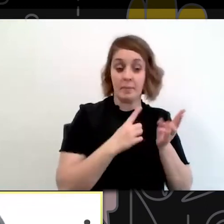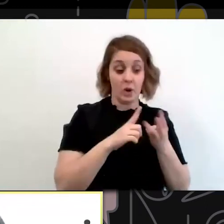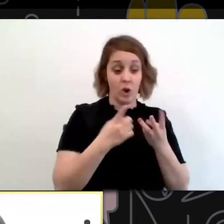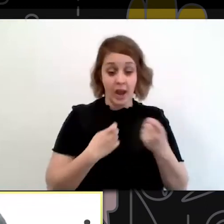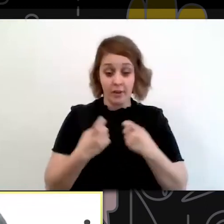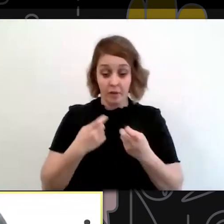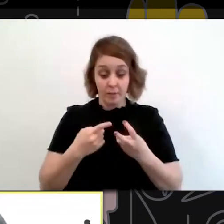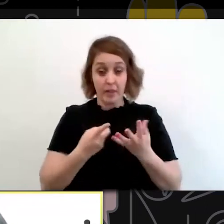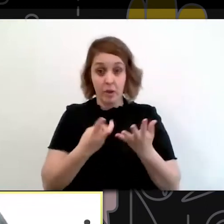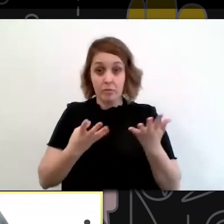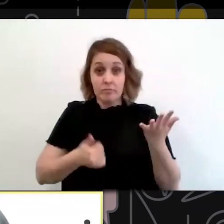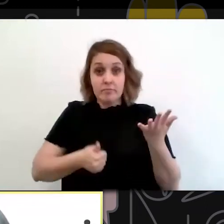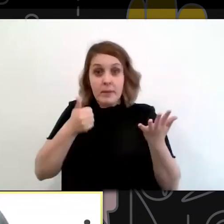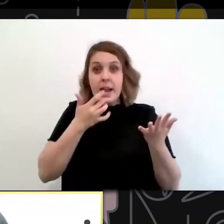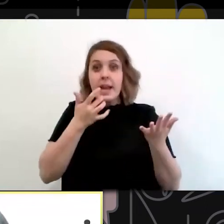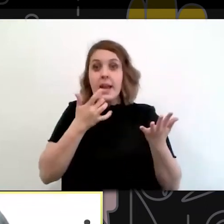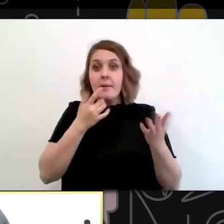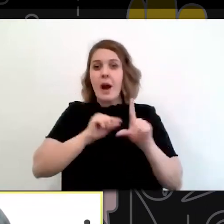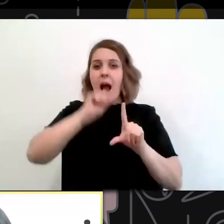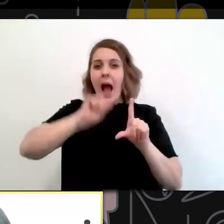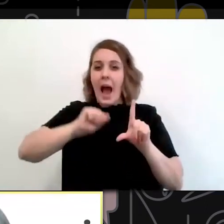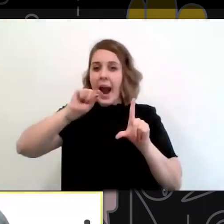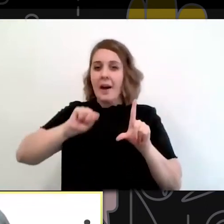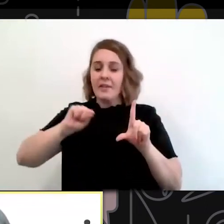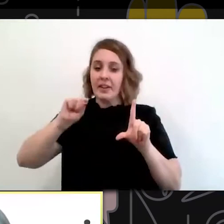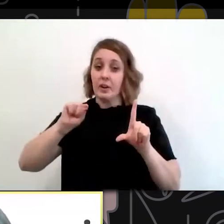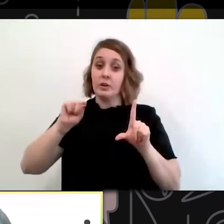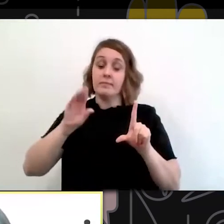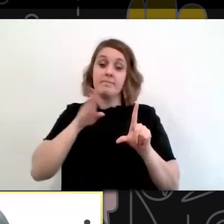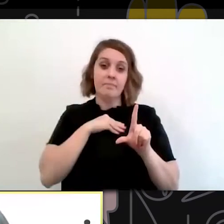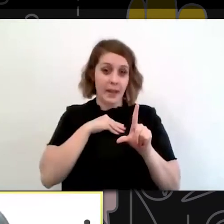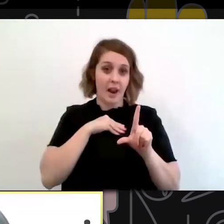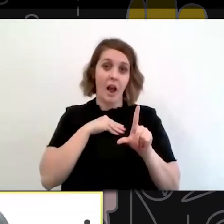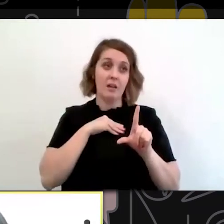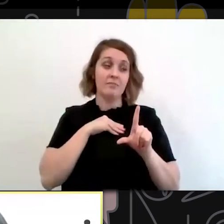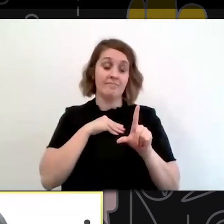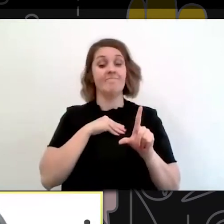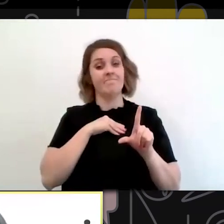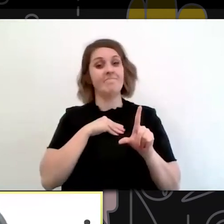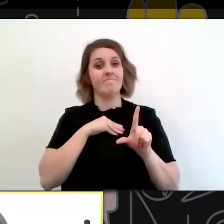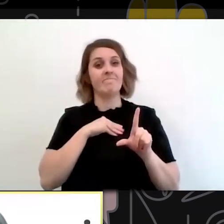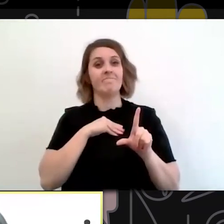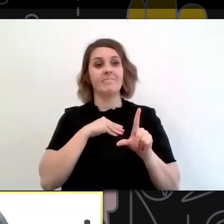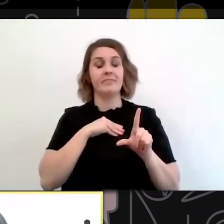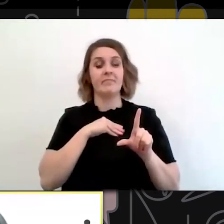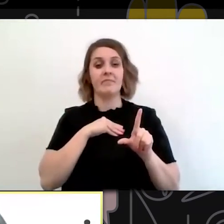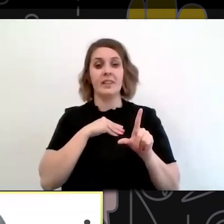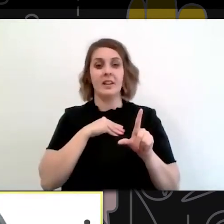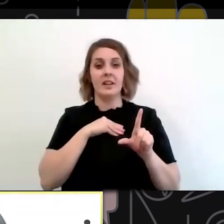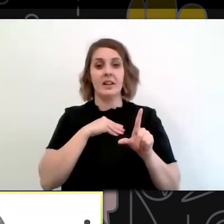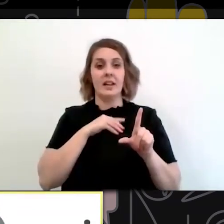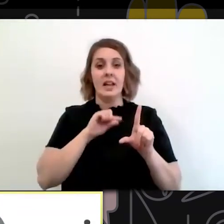estos sensores, que son gráficos, pues lamentablemente no están creados con las